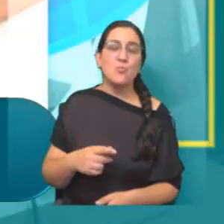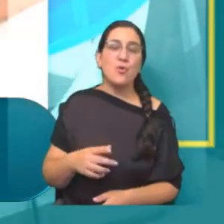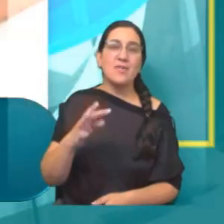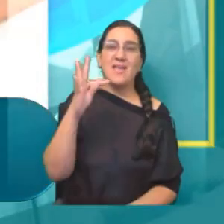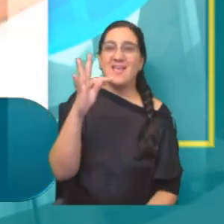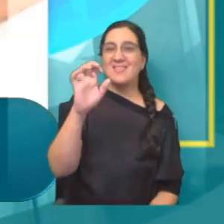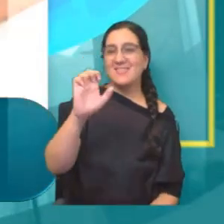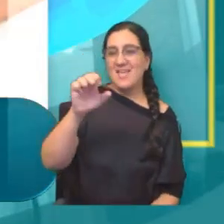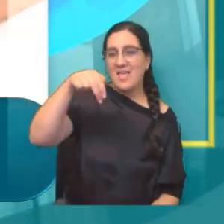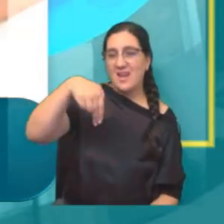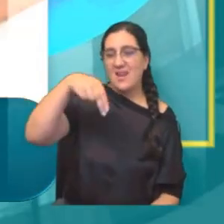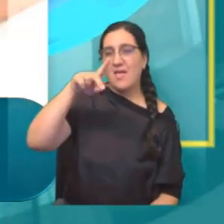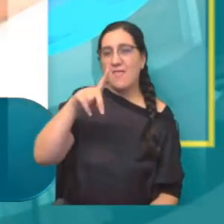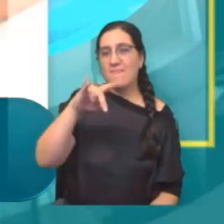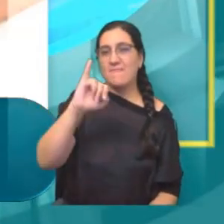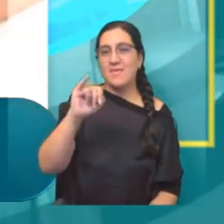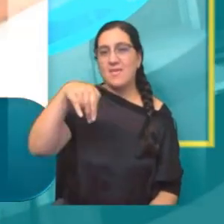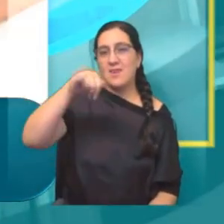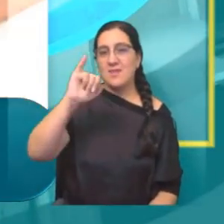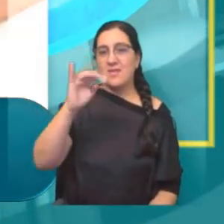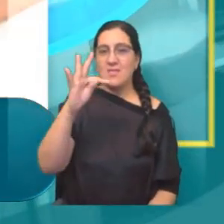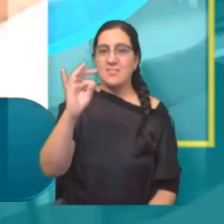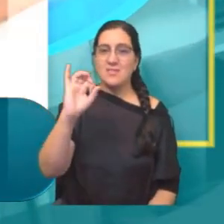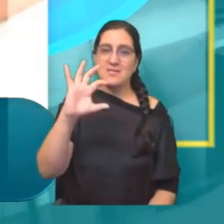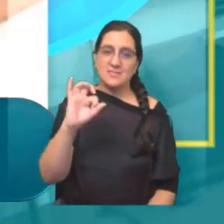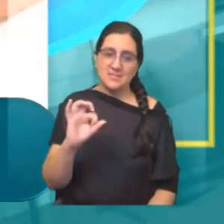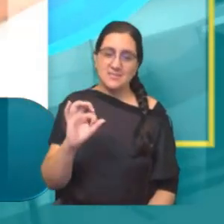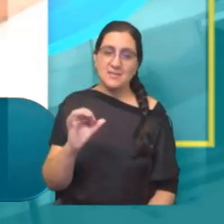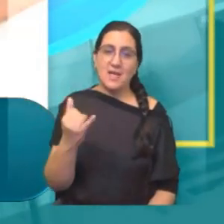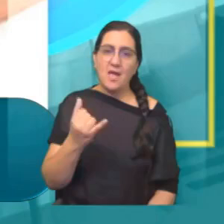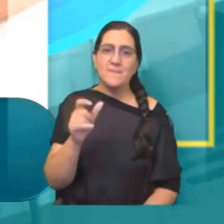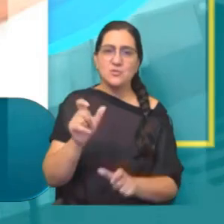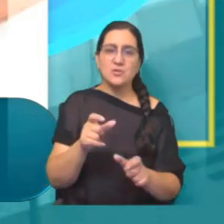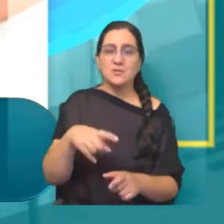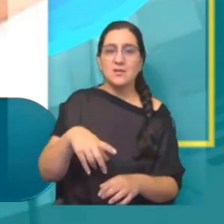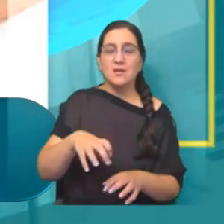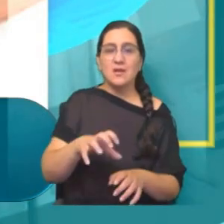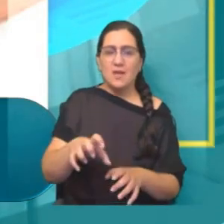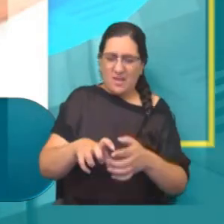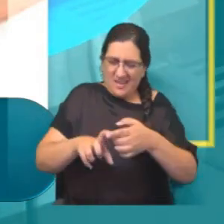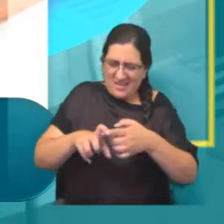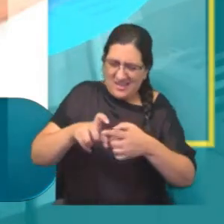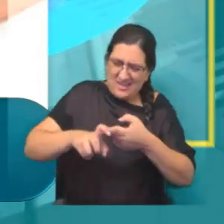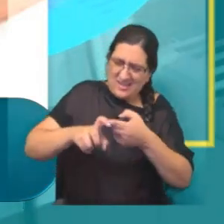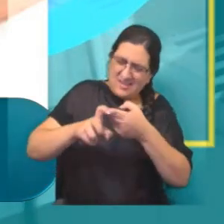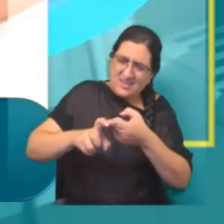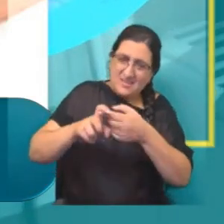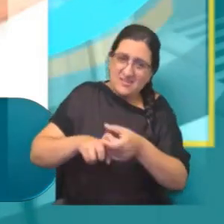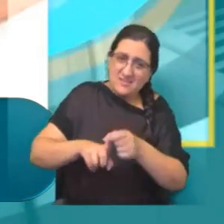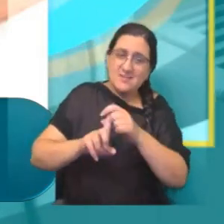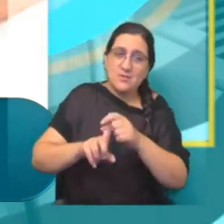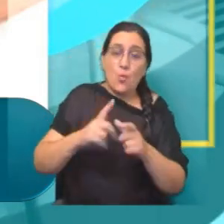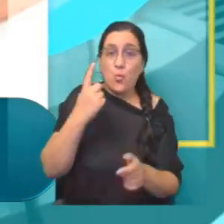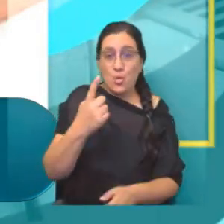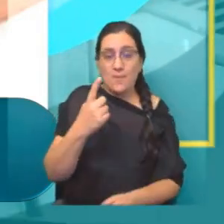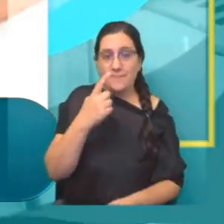mano. Esto, por ejemplo, mirá, es una cosa que ustedes capaz que han visto, las personas que se les tranca el dedo a veces y quedan con el dedo trancado así, uno de los dedos. Nunca vi.